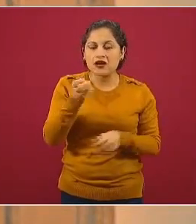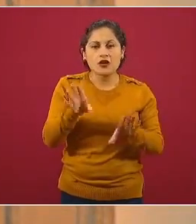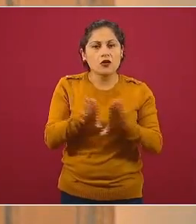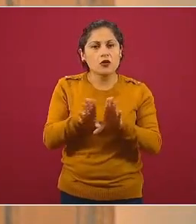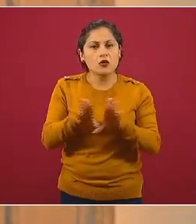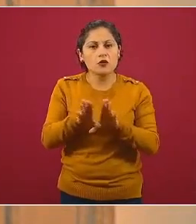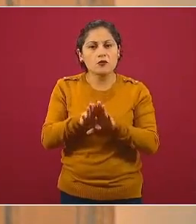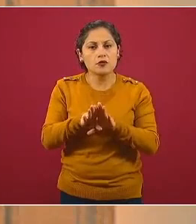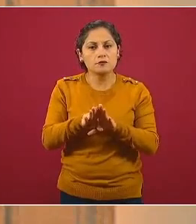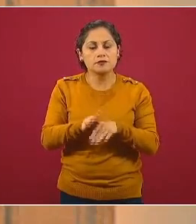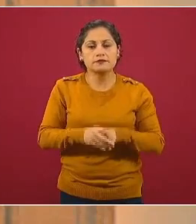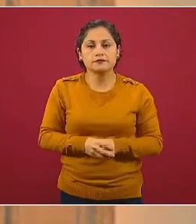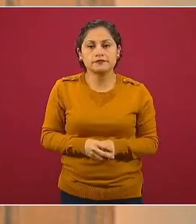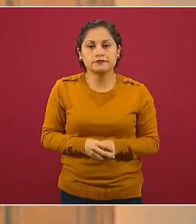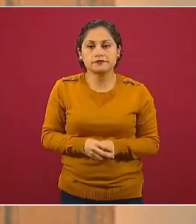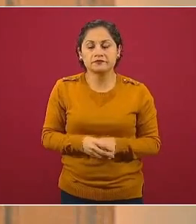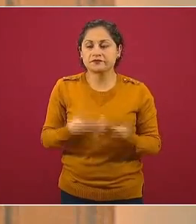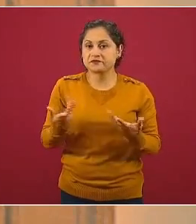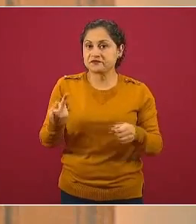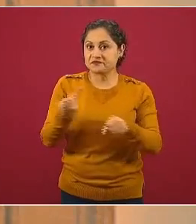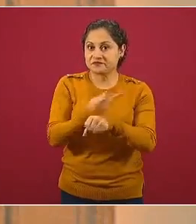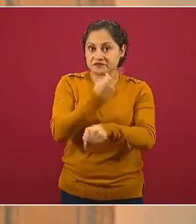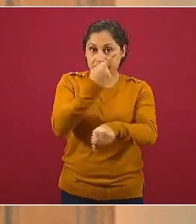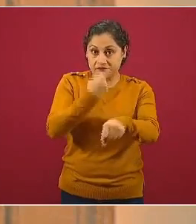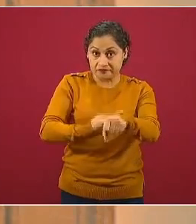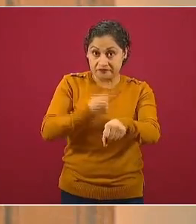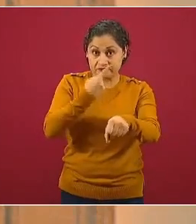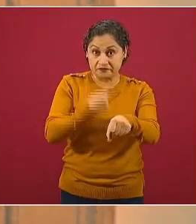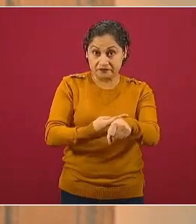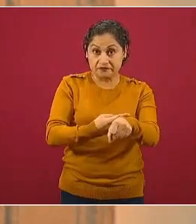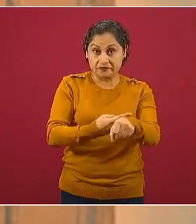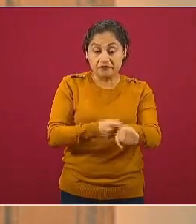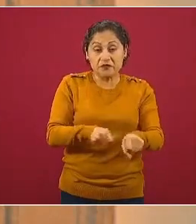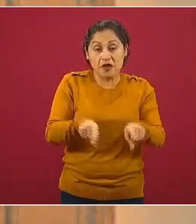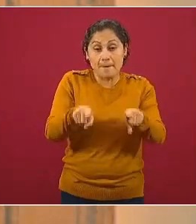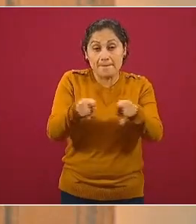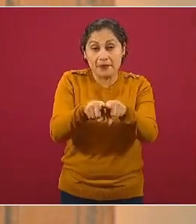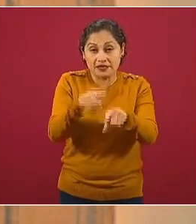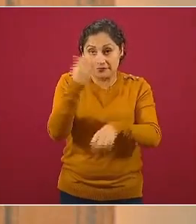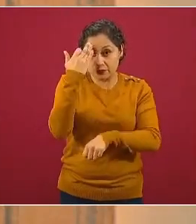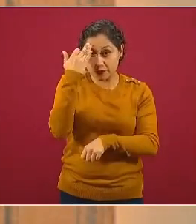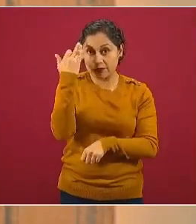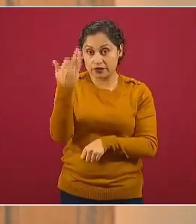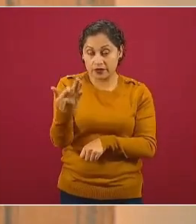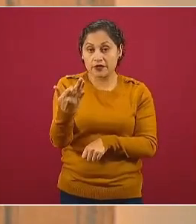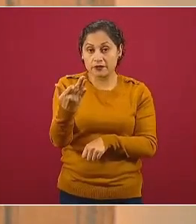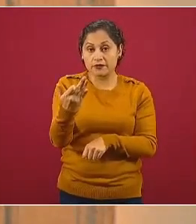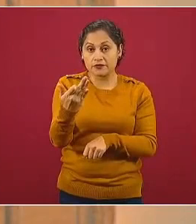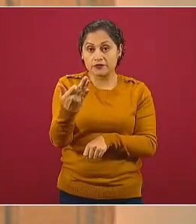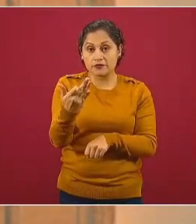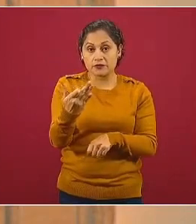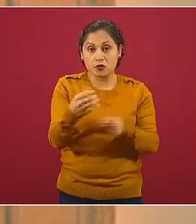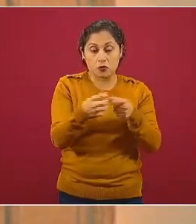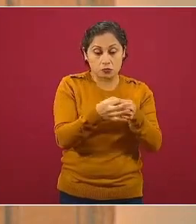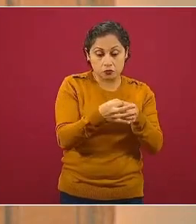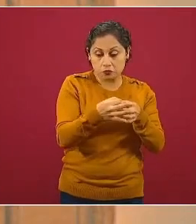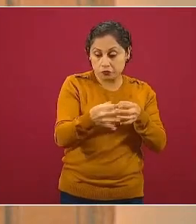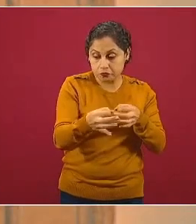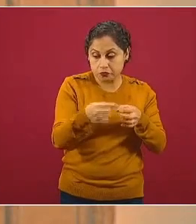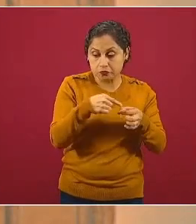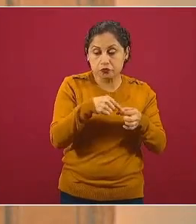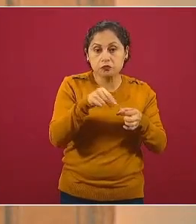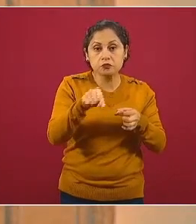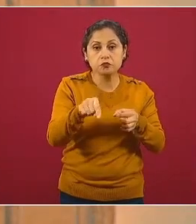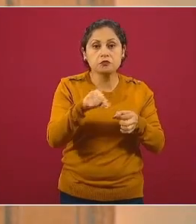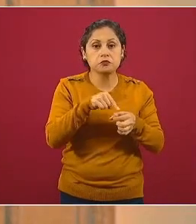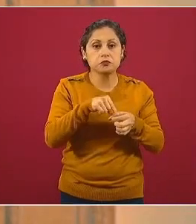se ocurren los casos en tiempos semejantes en las distintas comunidades